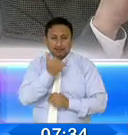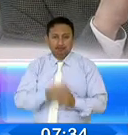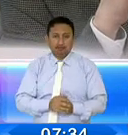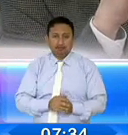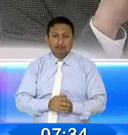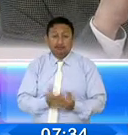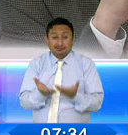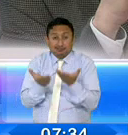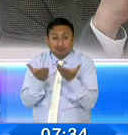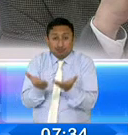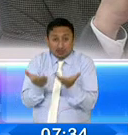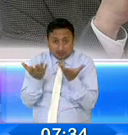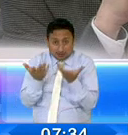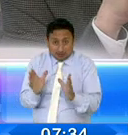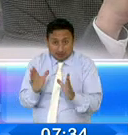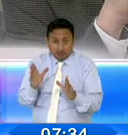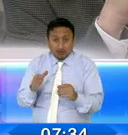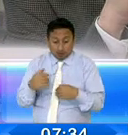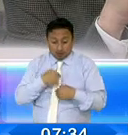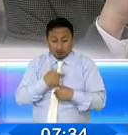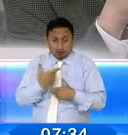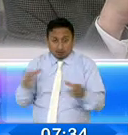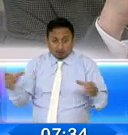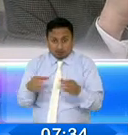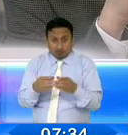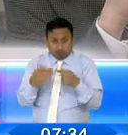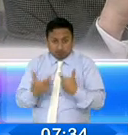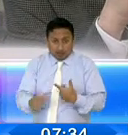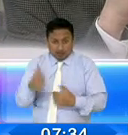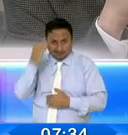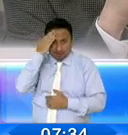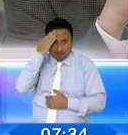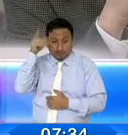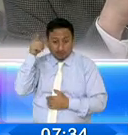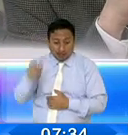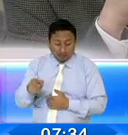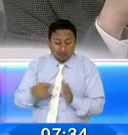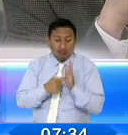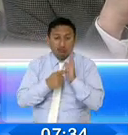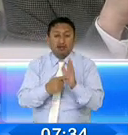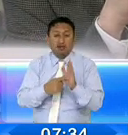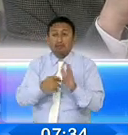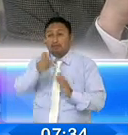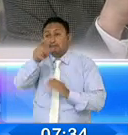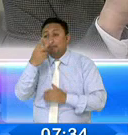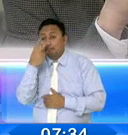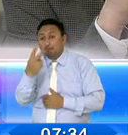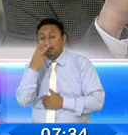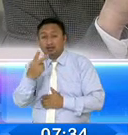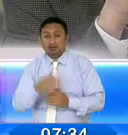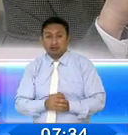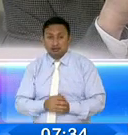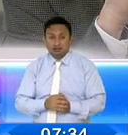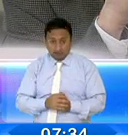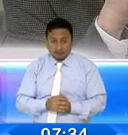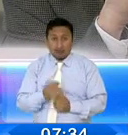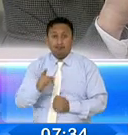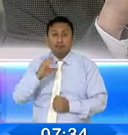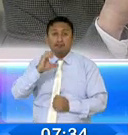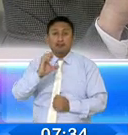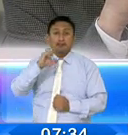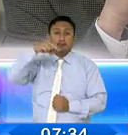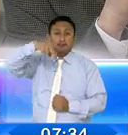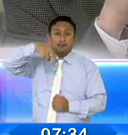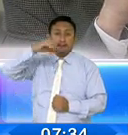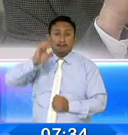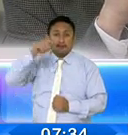tenemos consolidado nosotros. Eso es lo que queremos hacer ver. El CNE es una institución